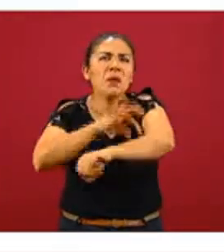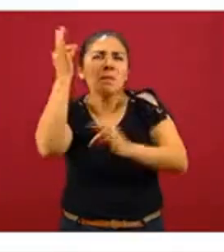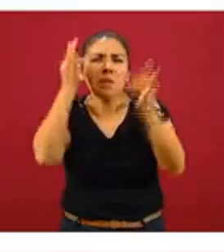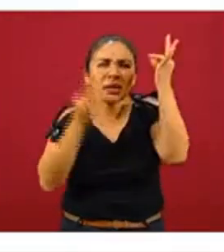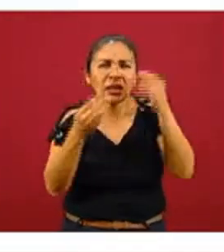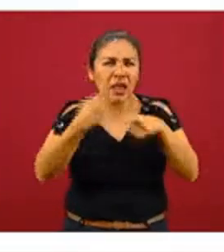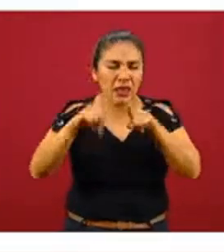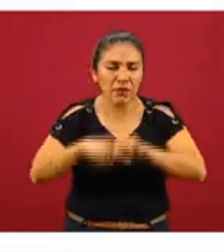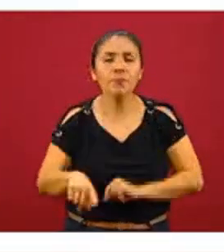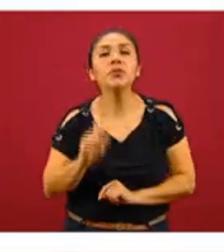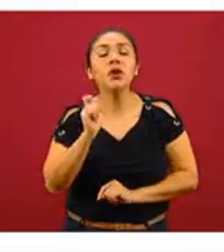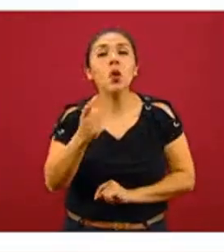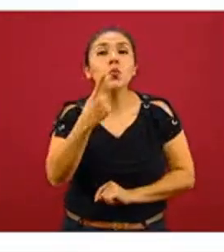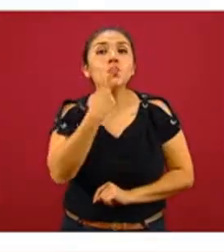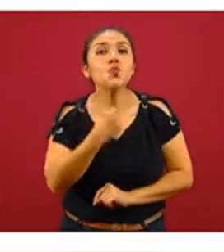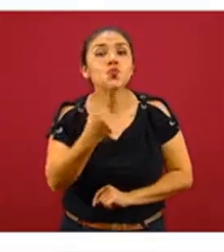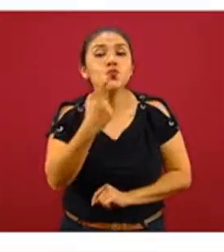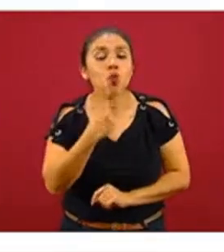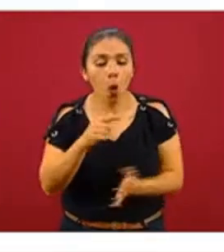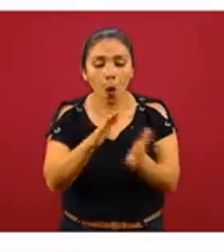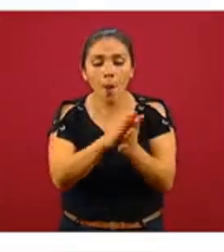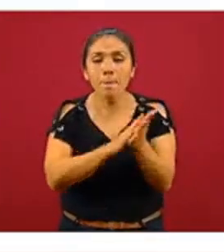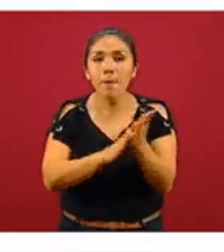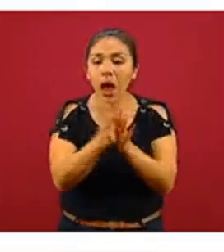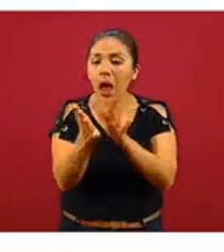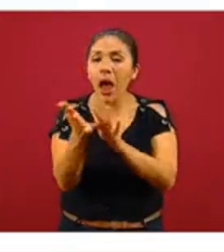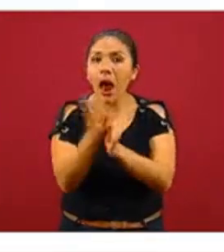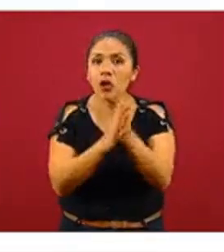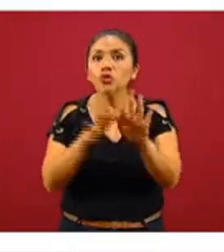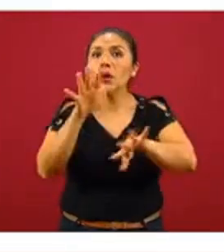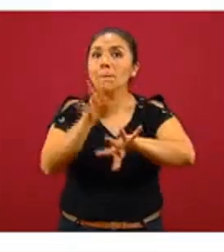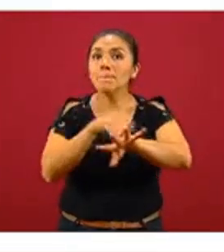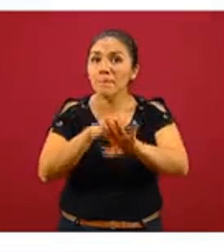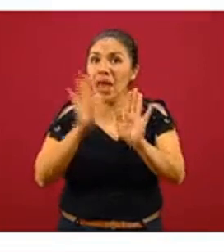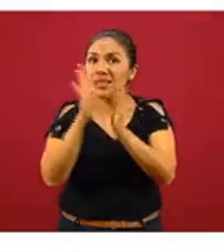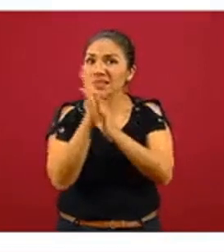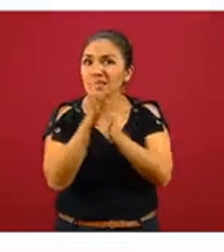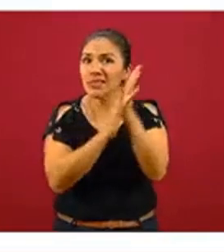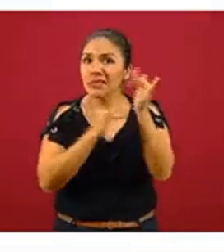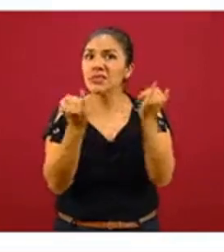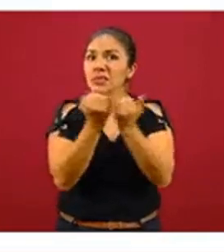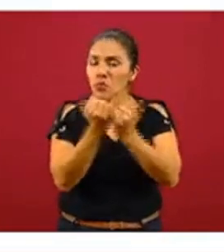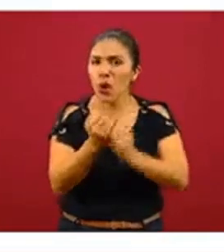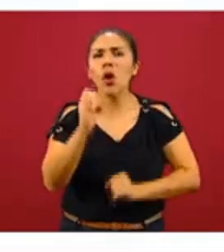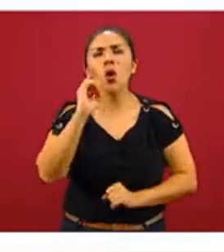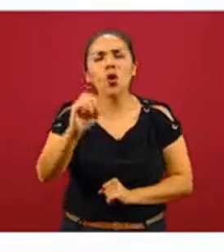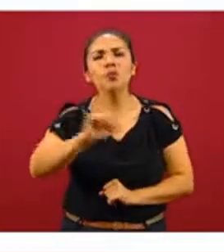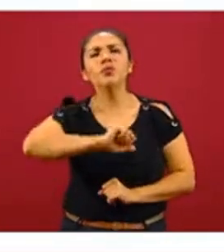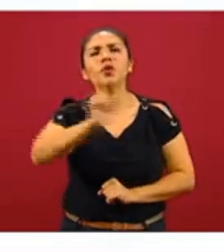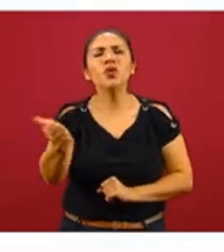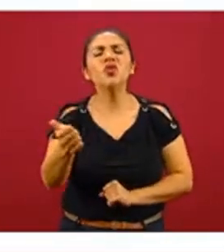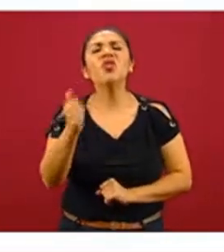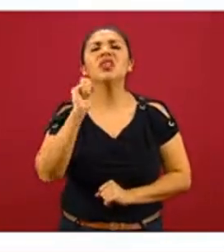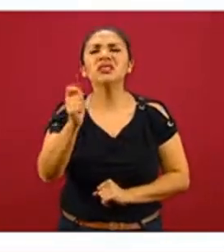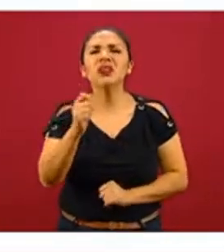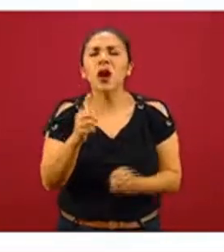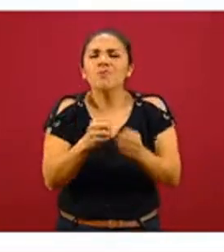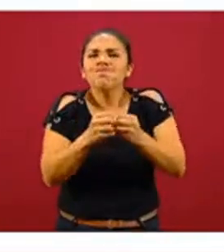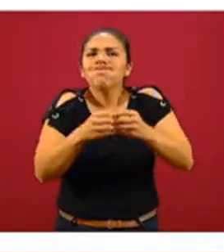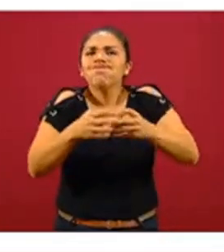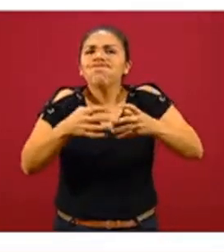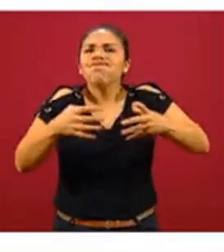el enrojecimiento de palmas y plantas, puede presentar adenomegalias, es decir, inflamación de